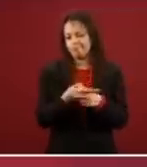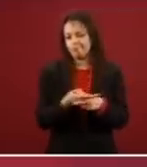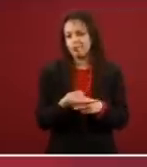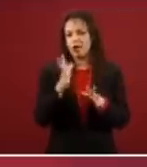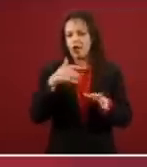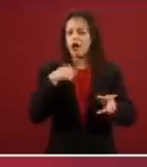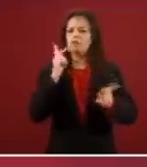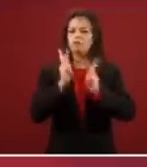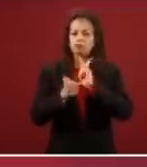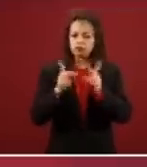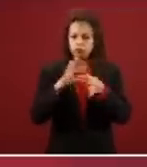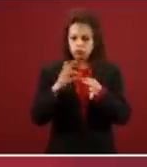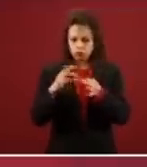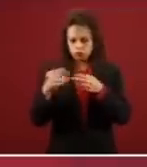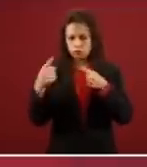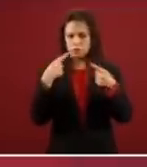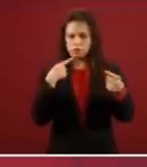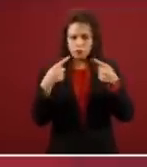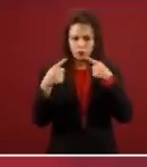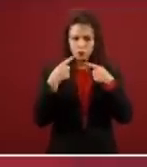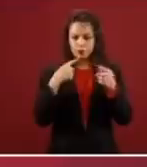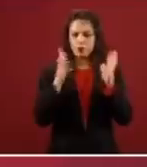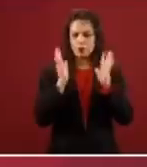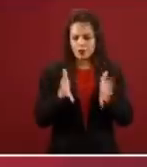platicamos con ellos,